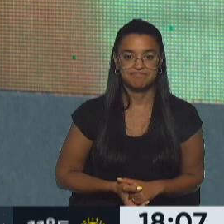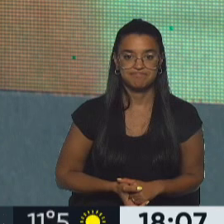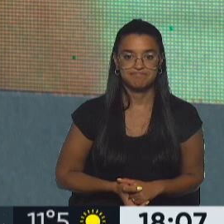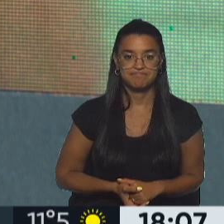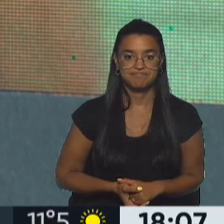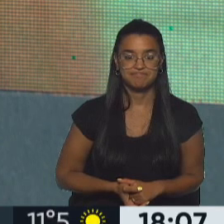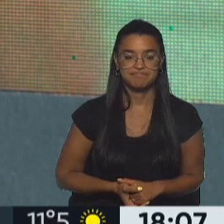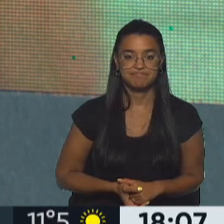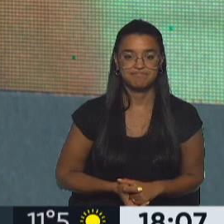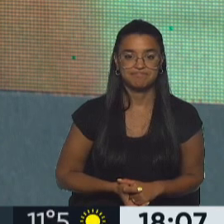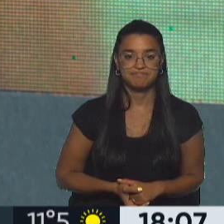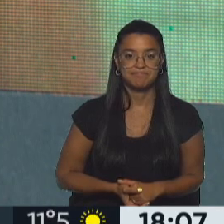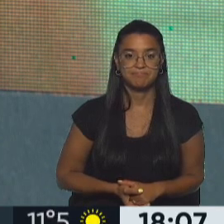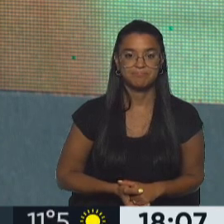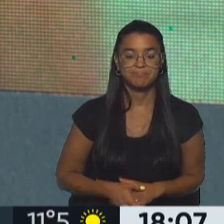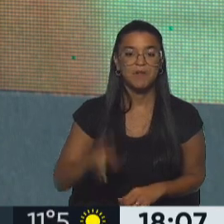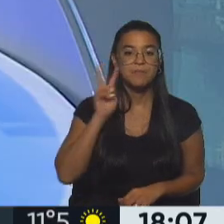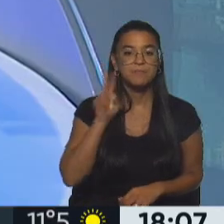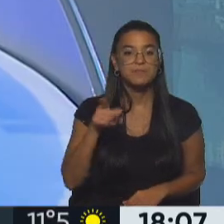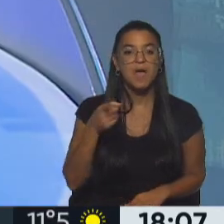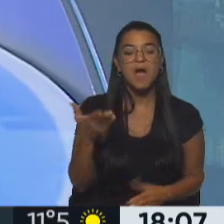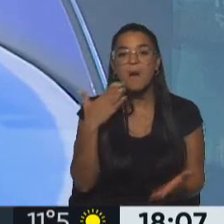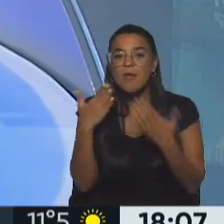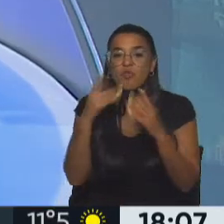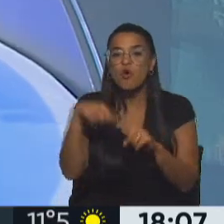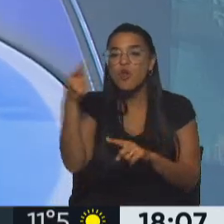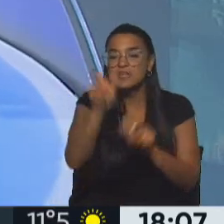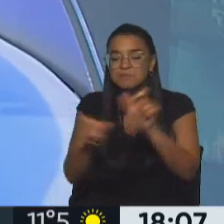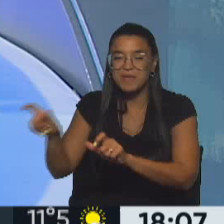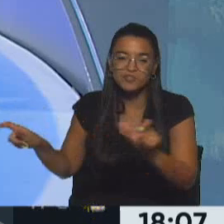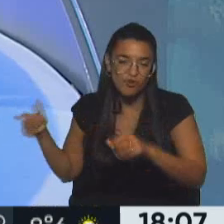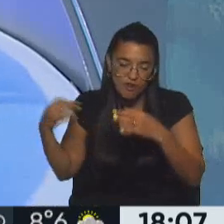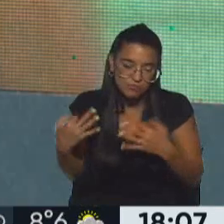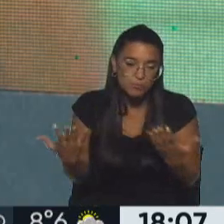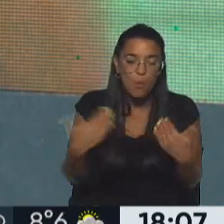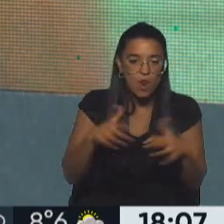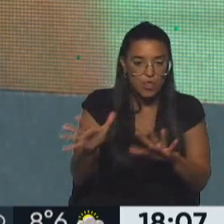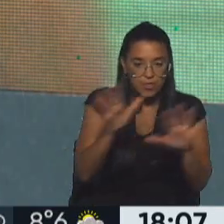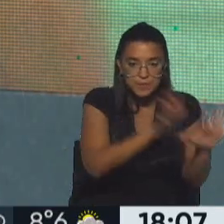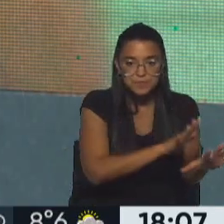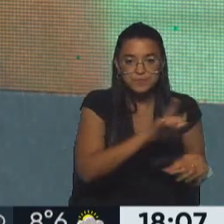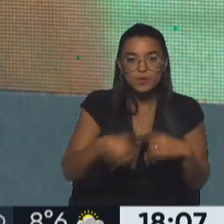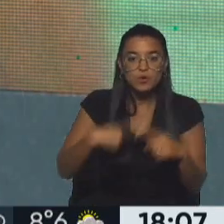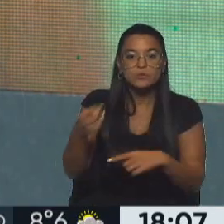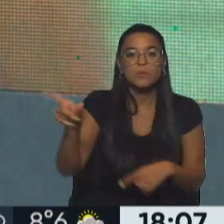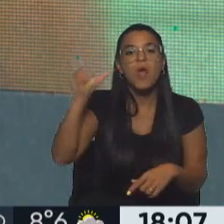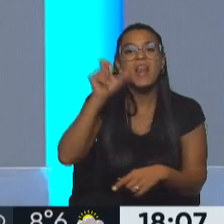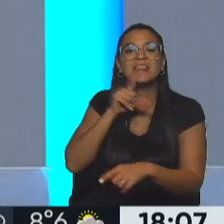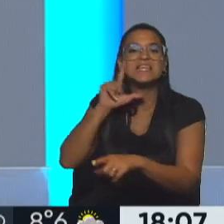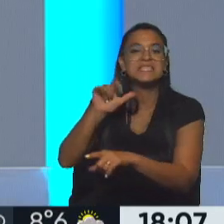lo que veo y escucho que saber está hablando con otra gente Pero bueno vamos a dejarlo Ahí seguimos escuchando a